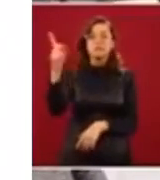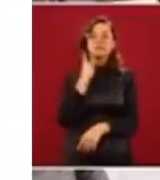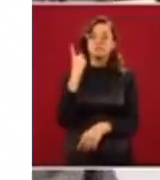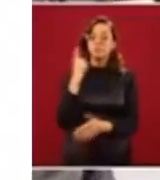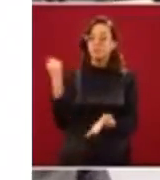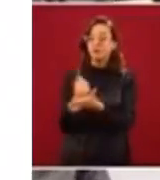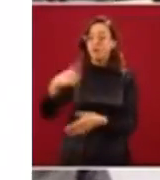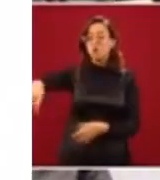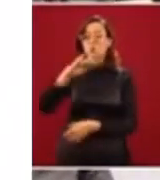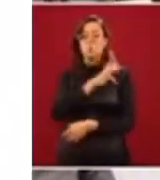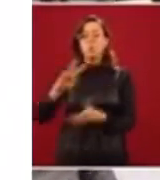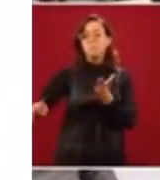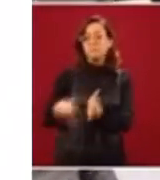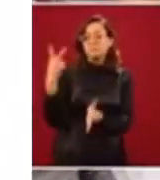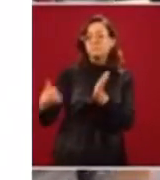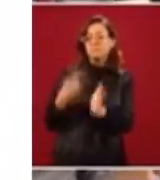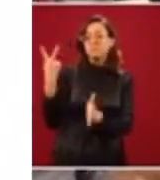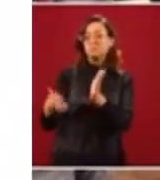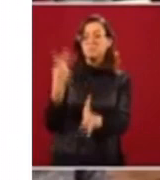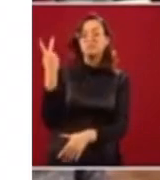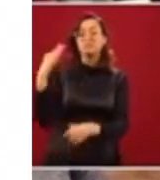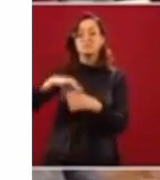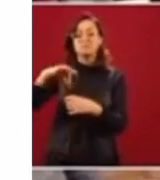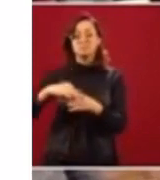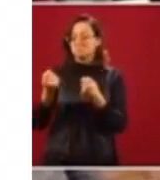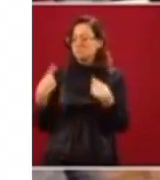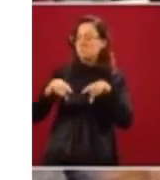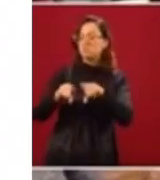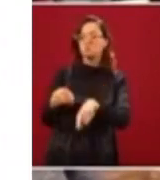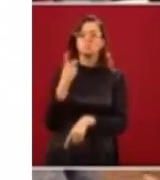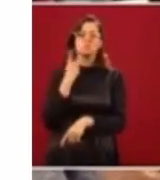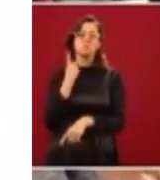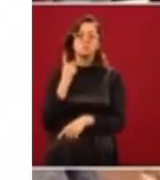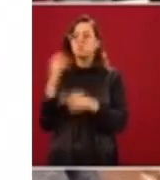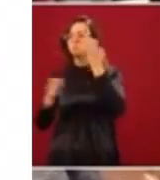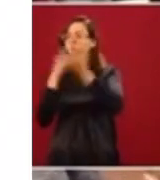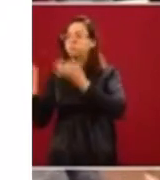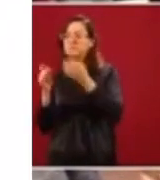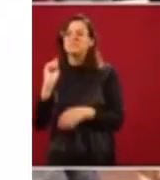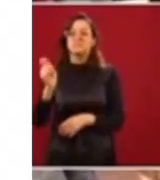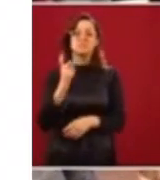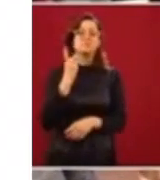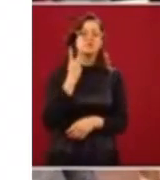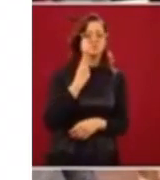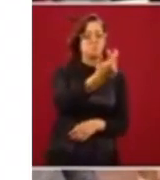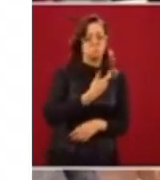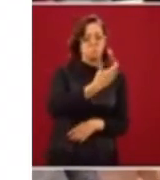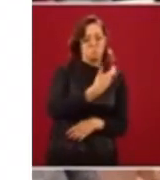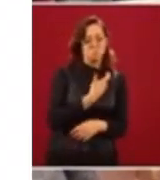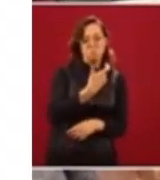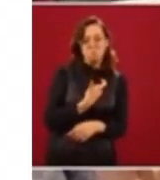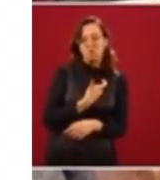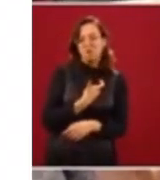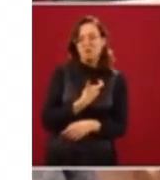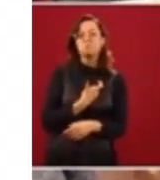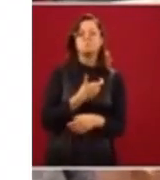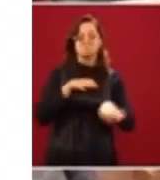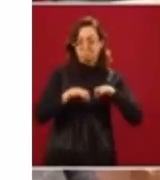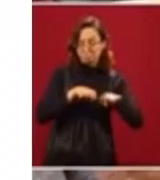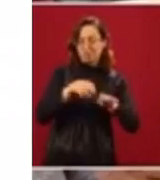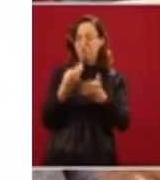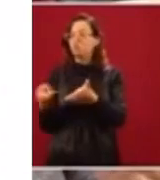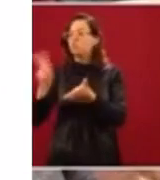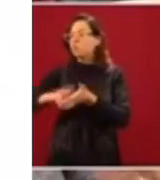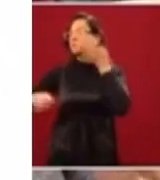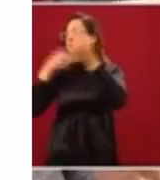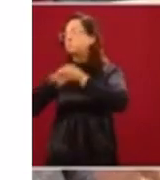federales buscar la reelección y hacer campaña prácticamente sin tener que dejar su cargo. Es decir, cobran como servidores públicos, porque al final lo son, y cobrando como servidores públicos